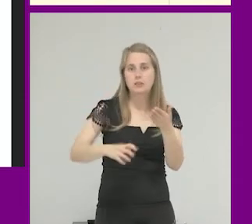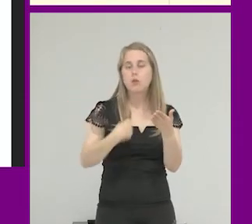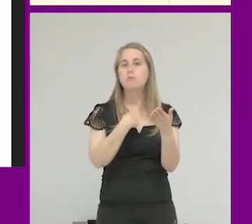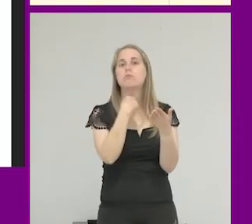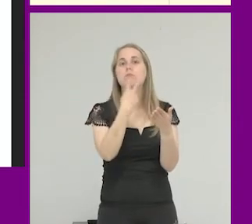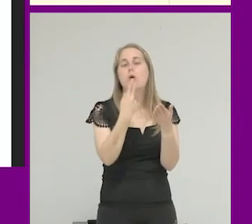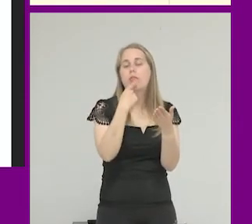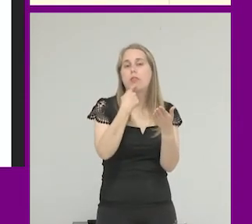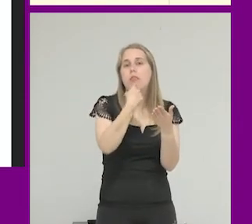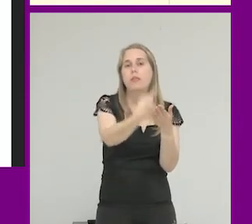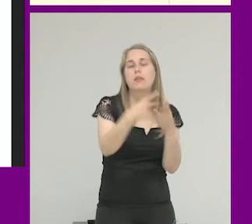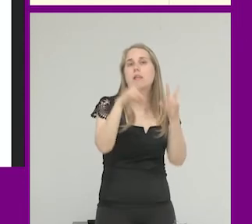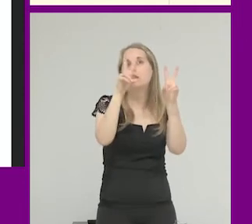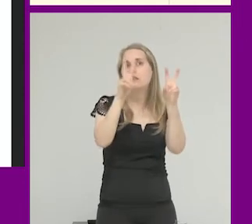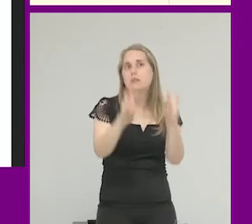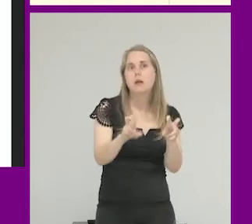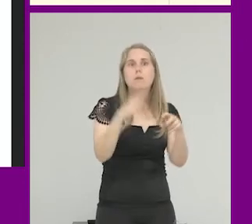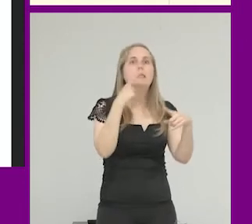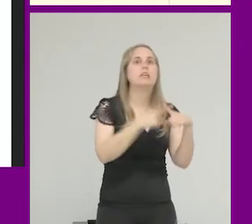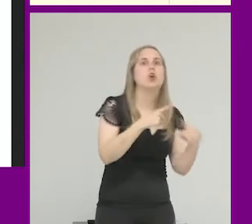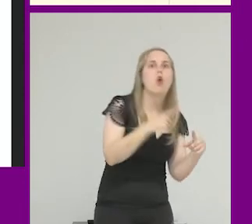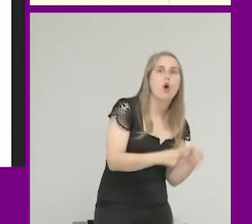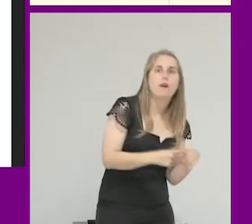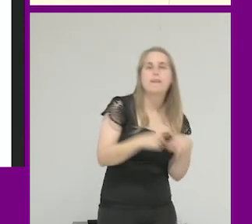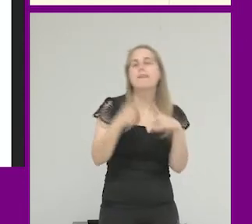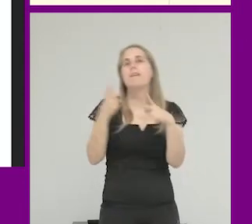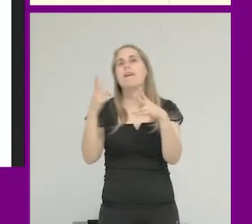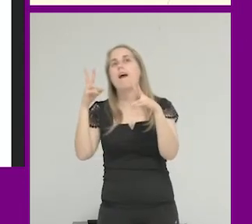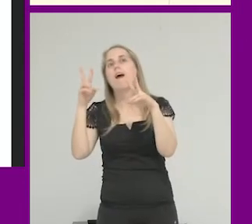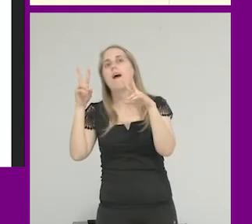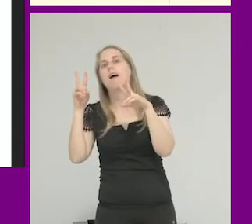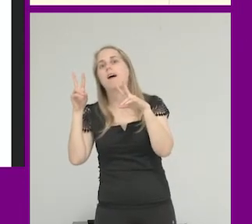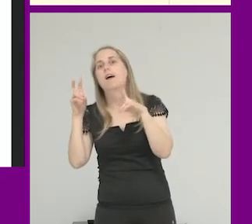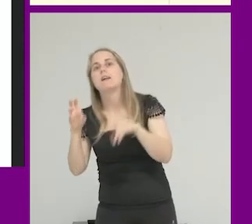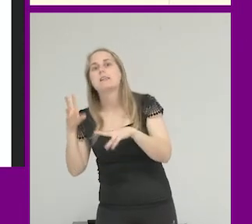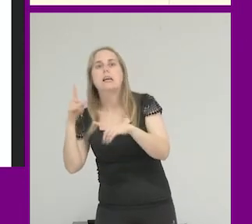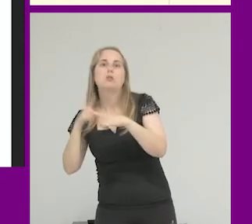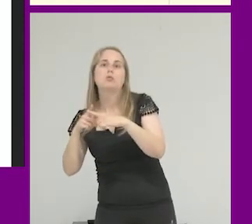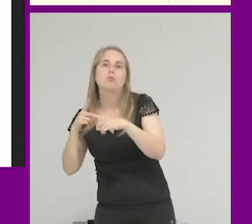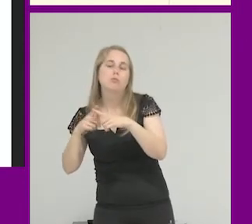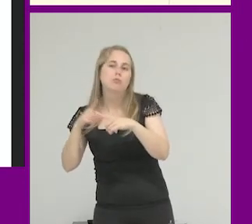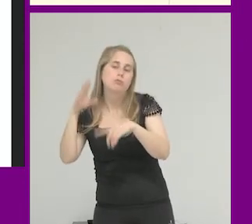esanez seksologia edo seksualitatea lantzen dugunok gabiltzala